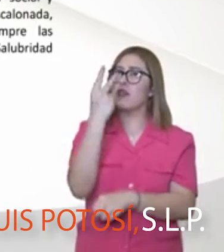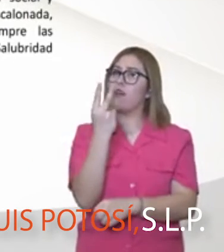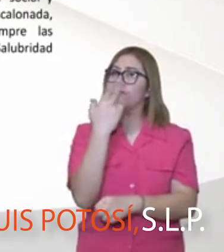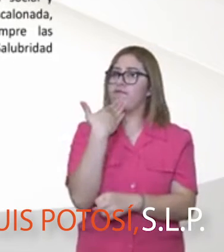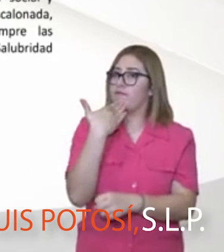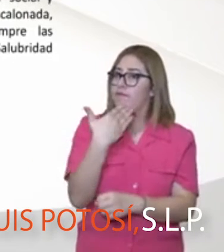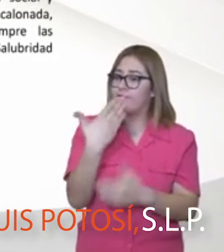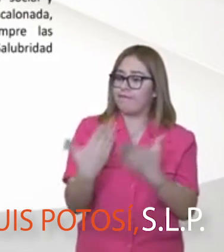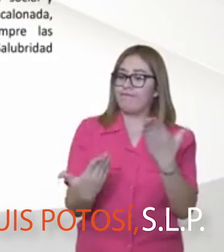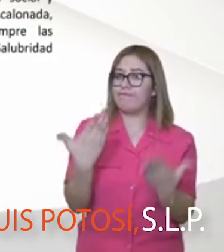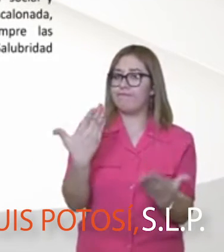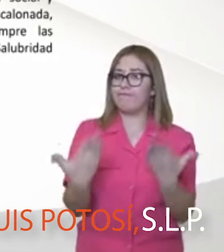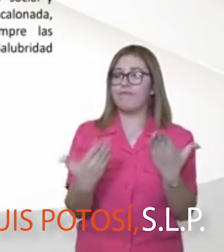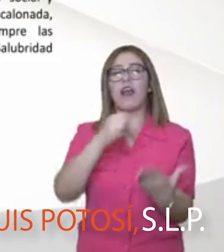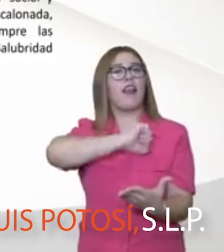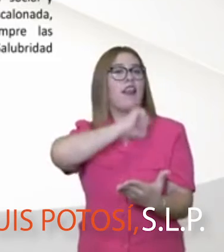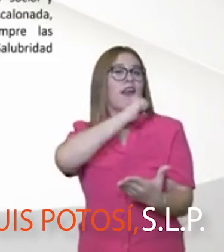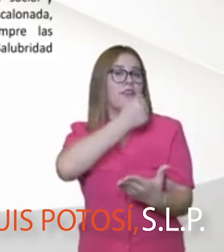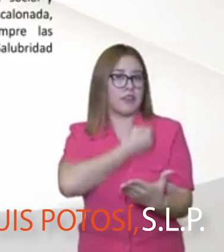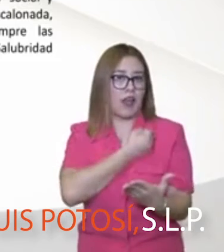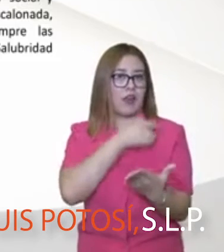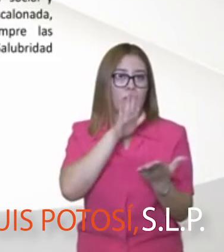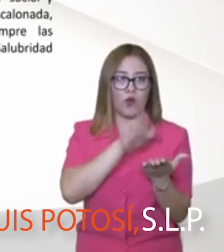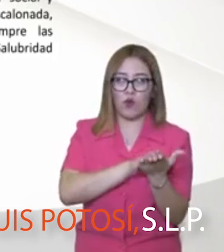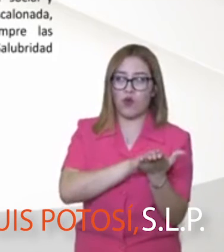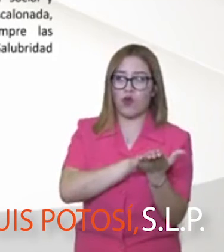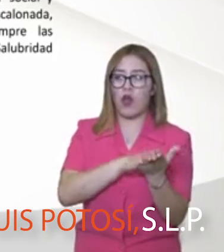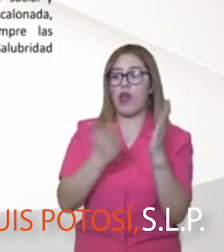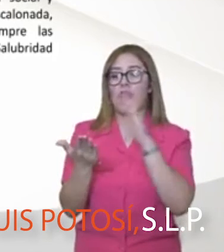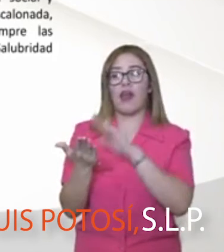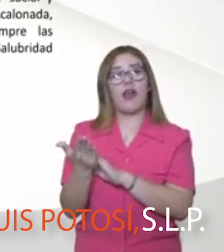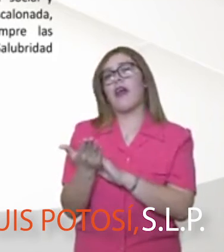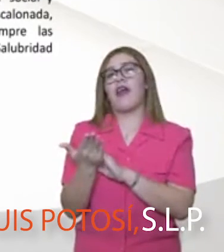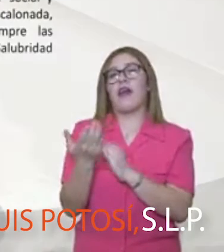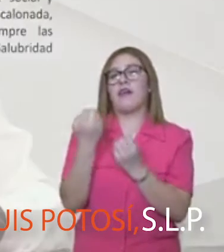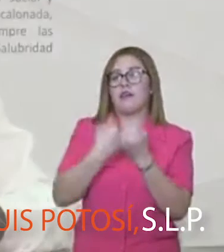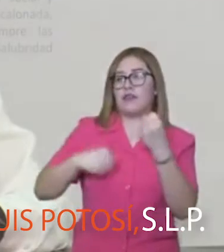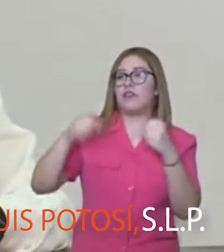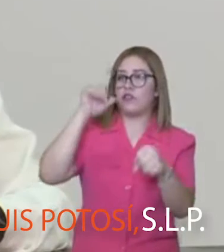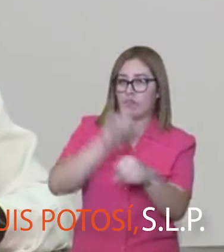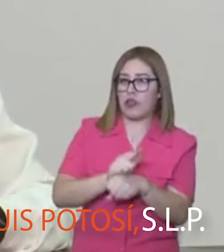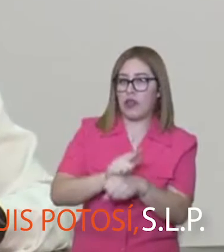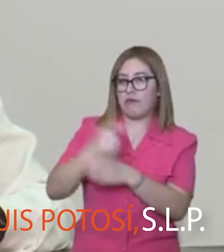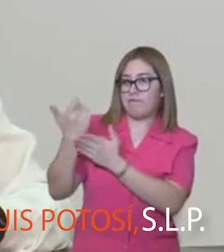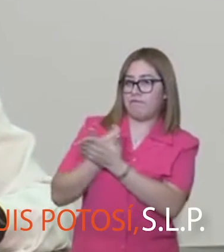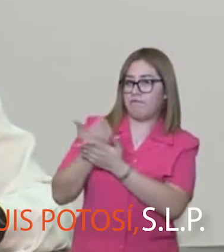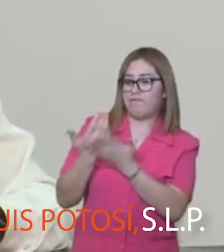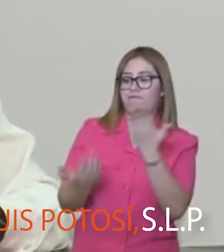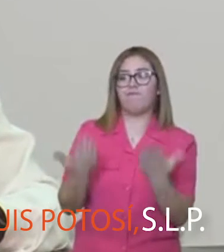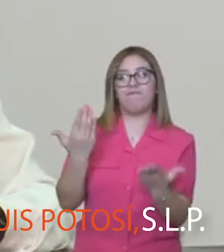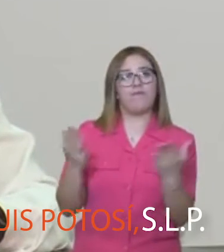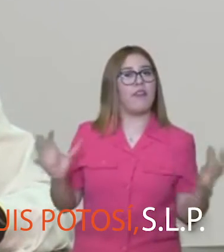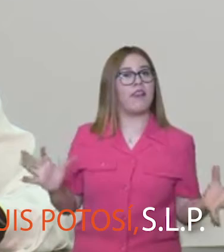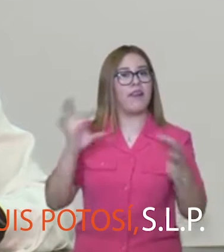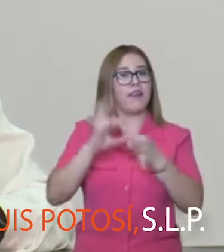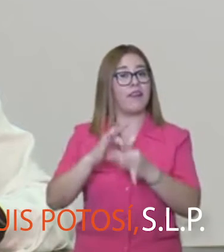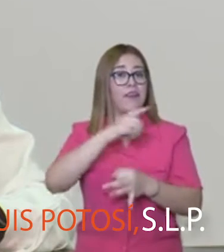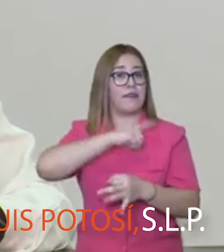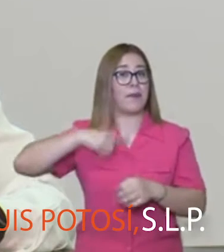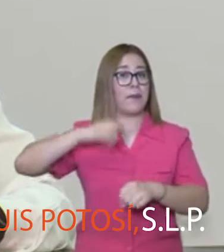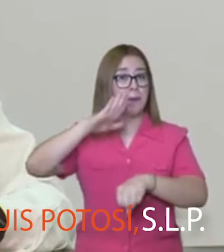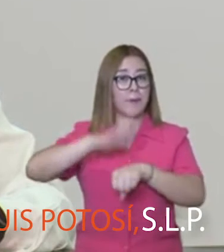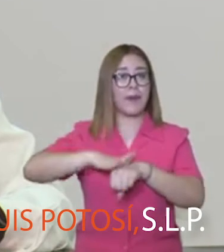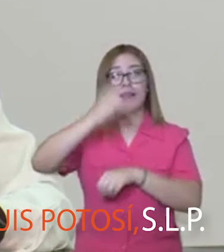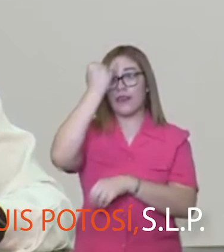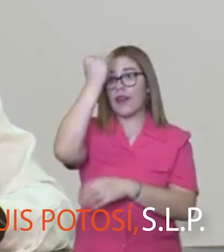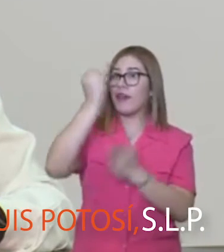públicos, la salud y el bienestar social y económico. Ello implica que las decisiones se irán tomando de manera